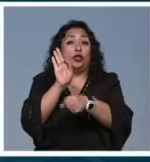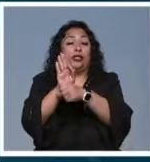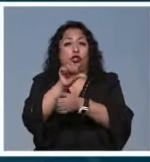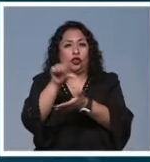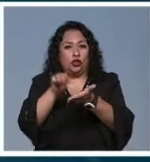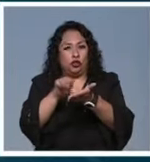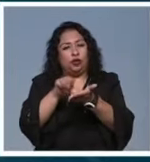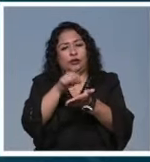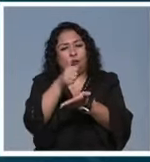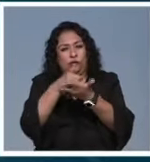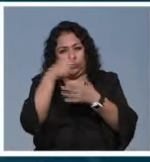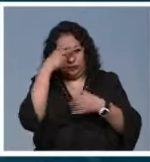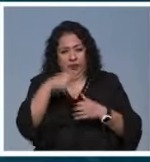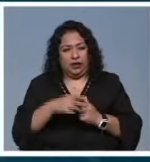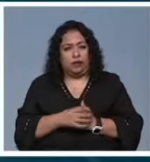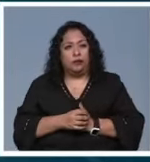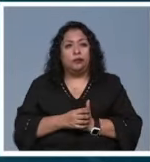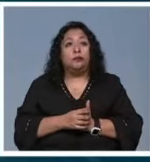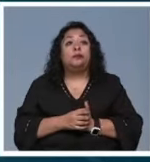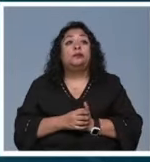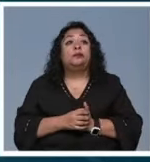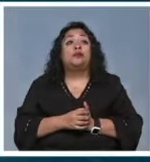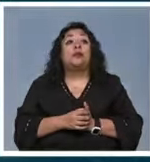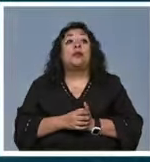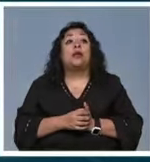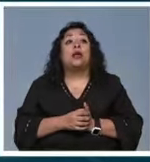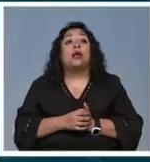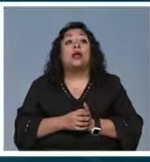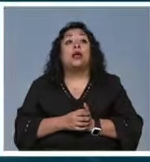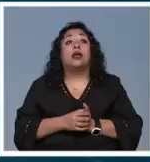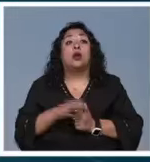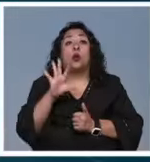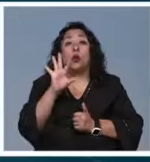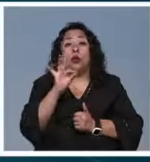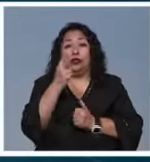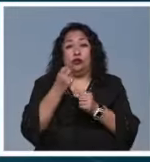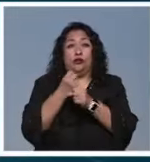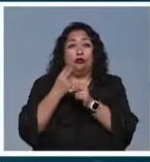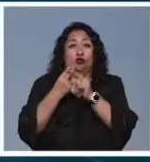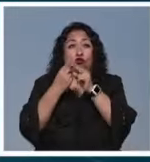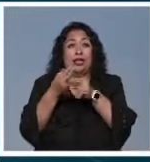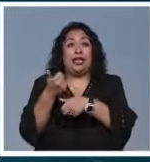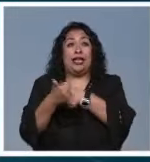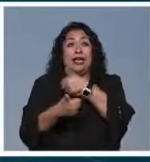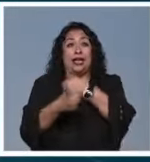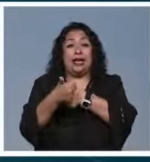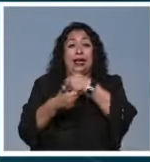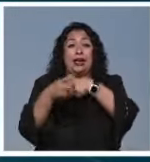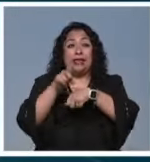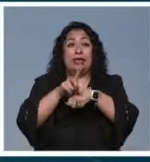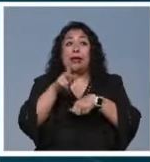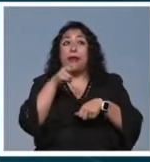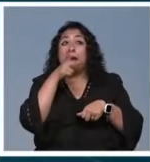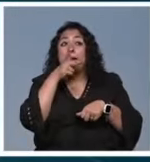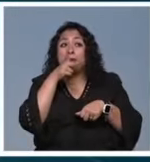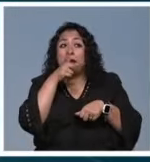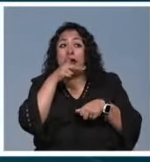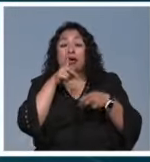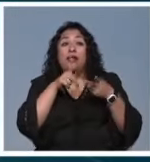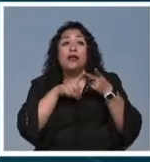Ciudad de México. Porque cuenta los 42 años de la carrera del Día del Padre y de